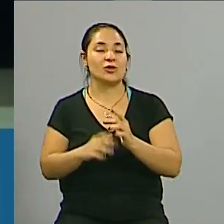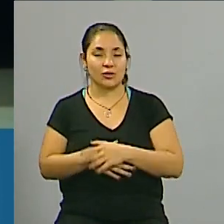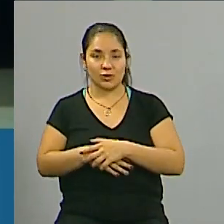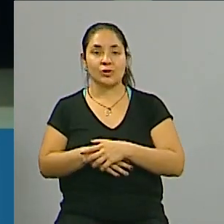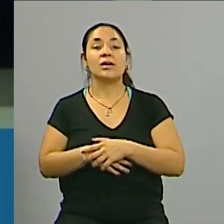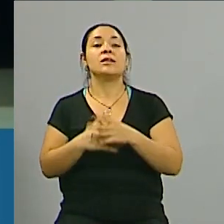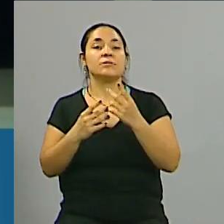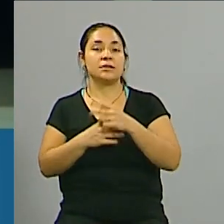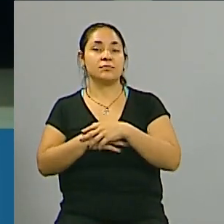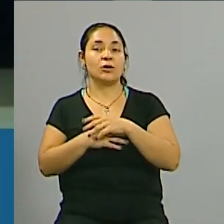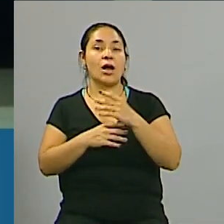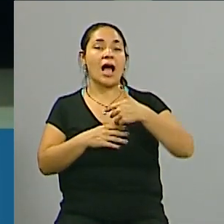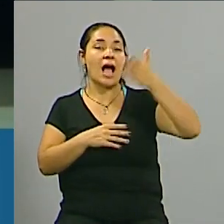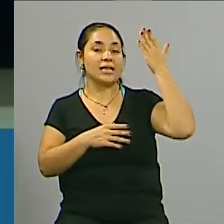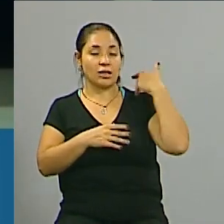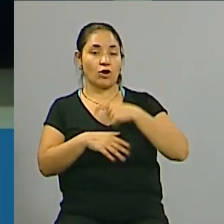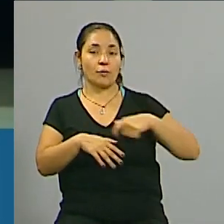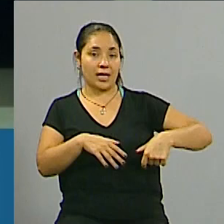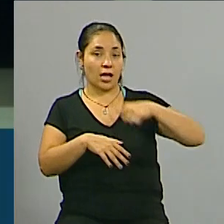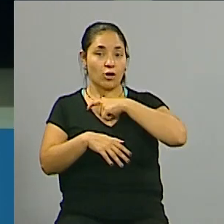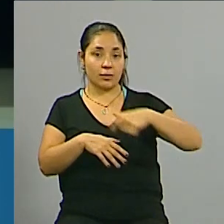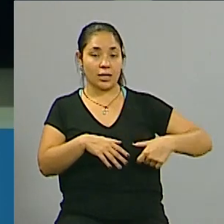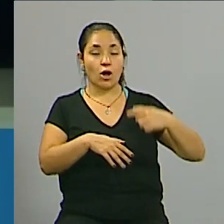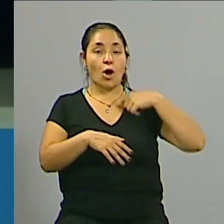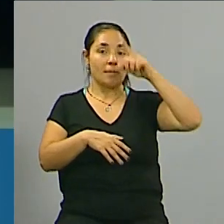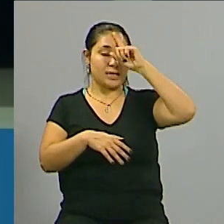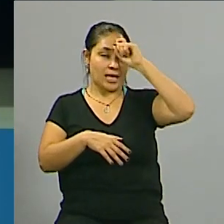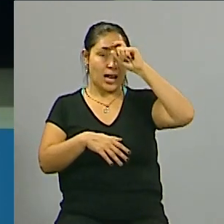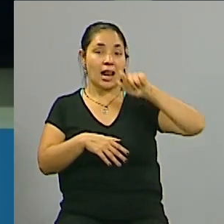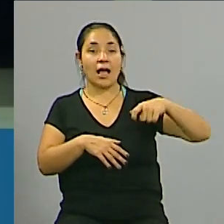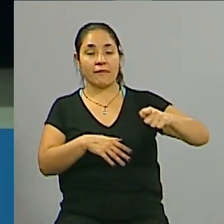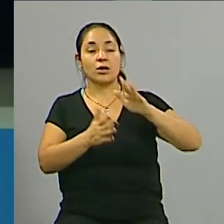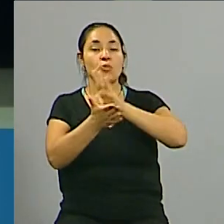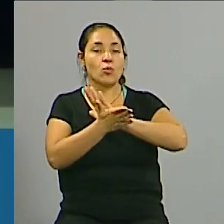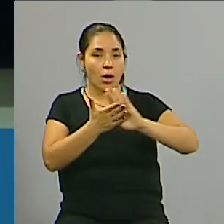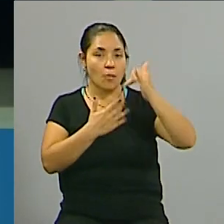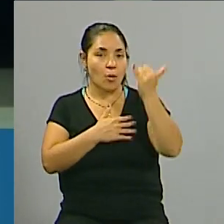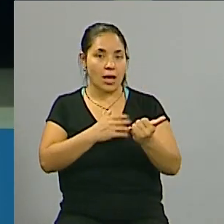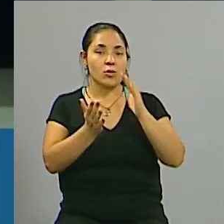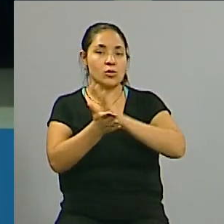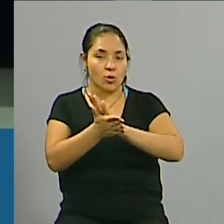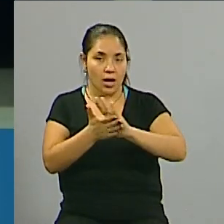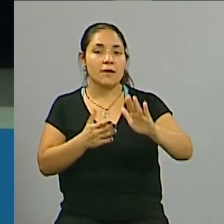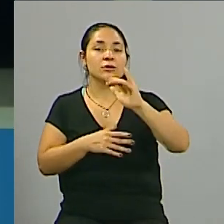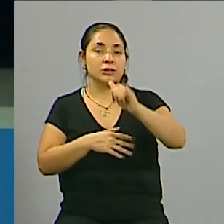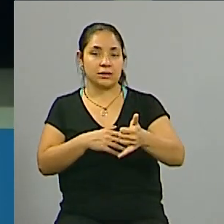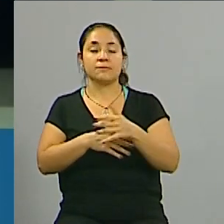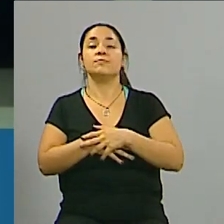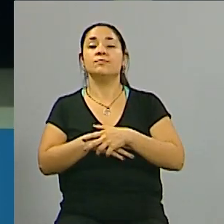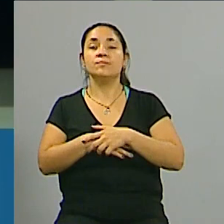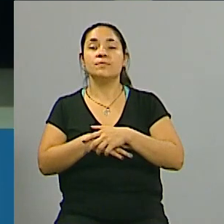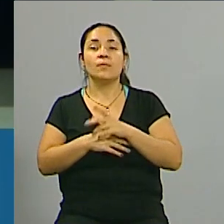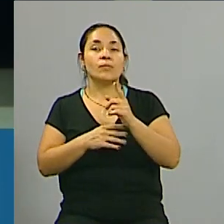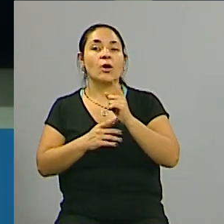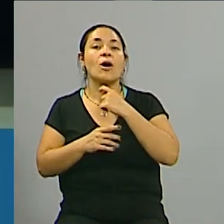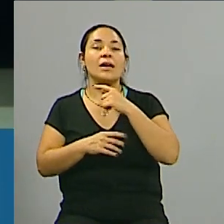las últimas dos gestiones el Hospital de Lavalle ha traído una renovación en varias cosas. De hecho, no lo hemos querido hacer